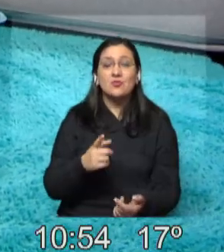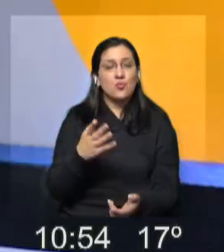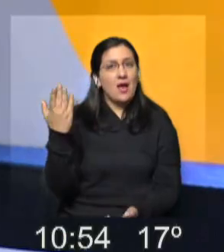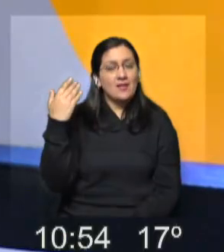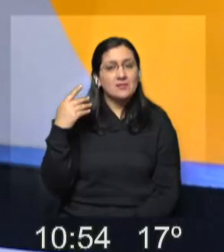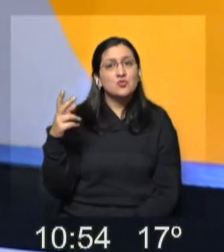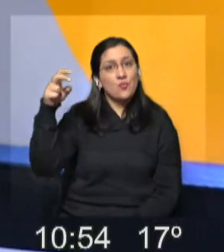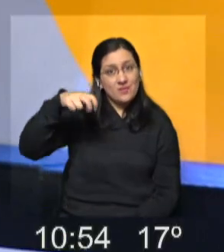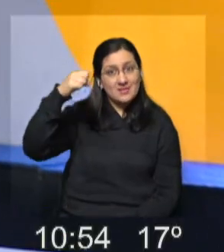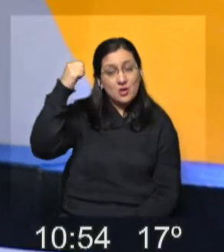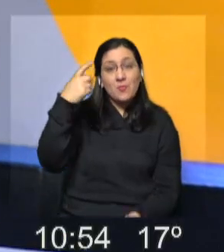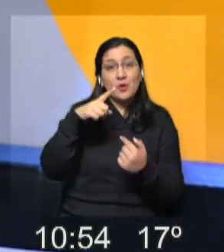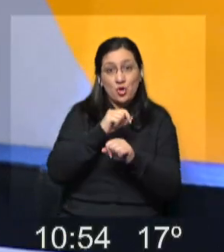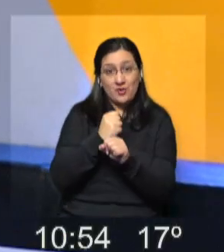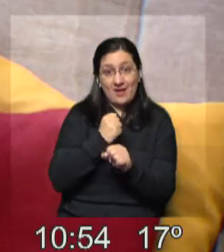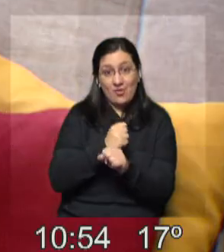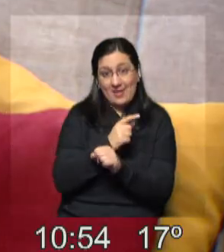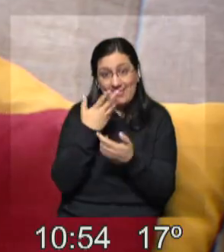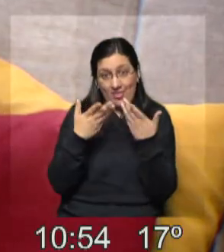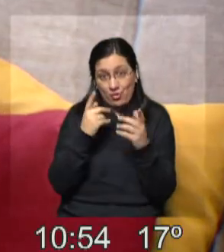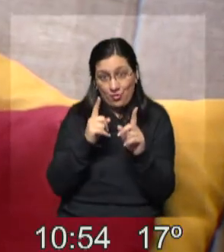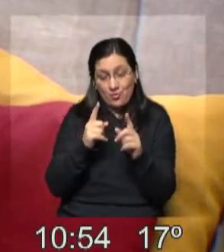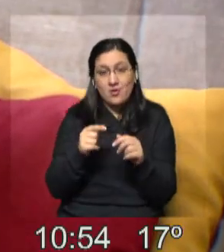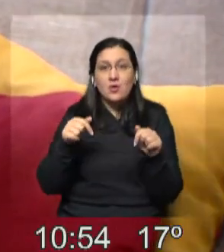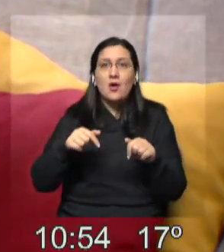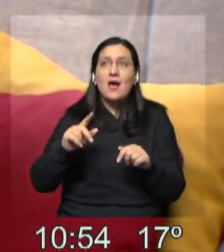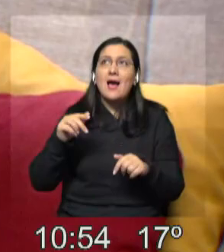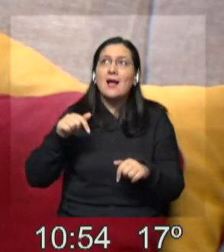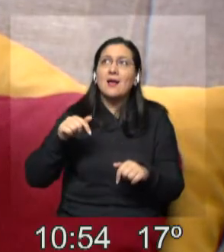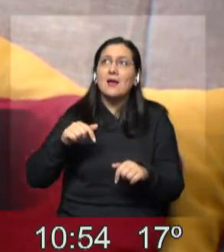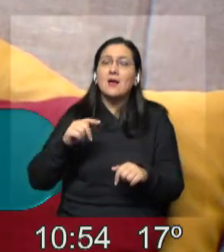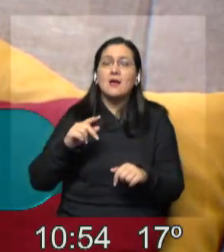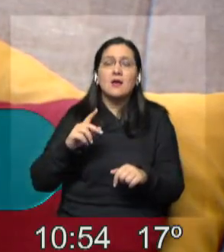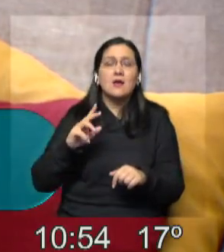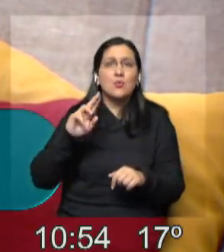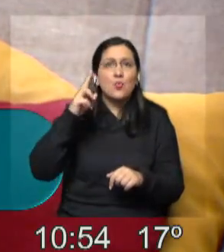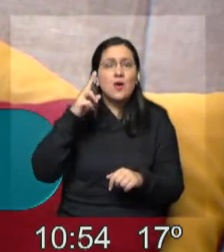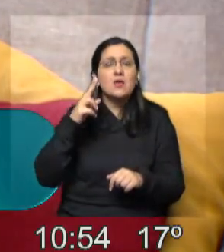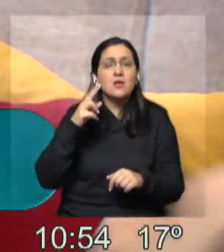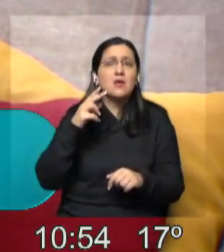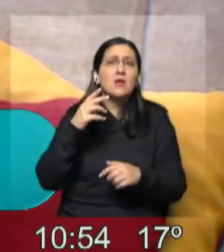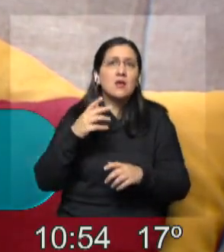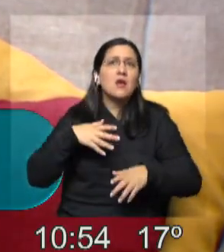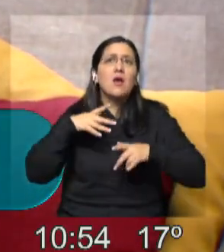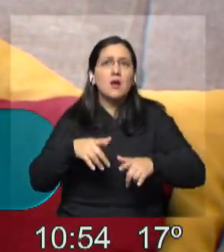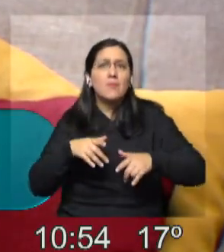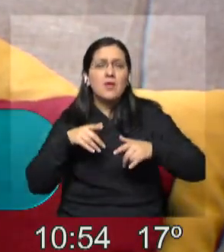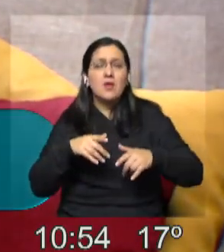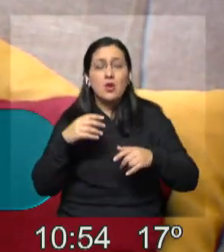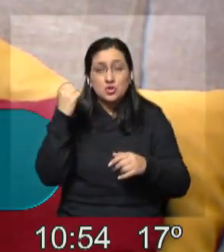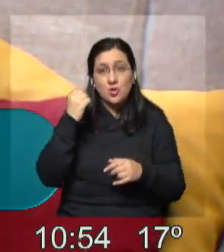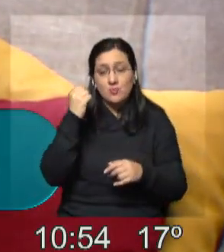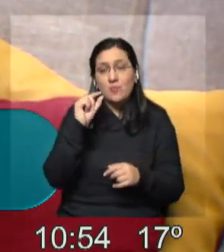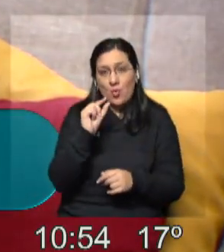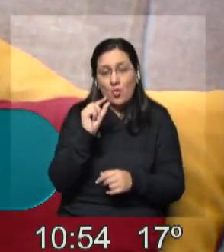ómnibus, no trabajando, ¿verdad? No, acá creo que llegué a rapear en los bondis un tiempito, bastante corto. En Buenos Aires